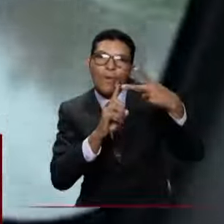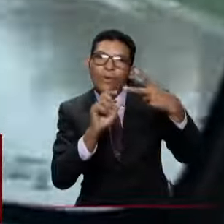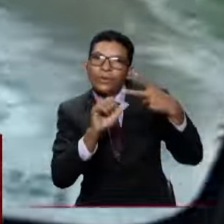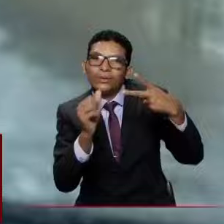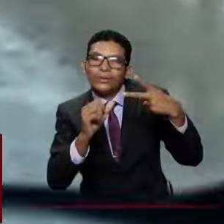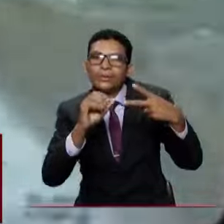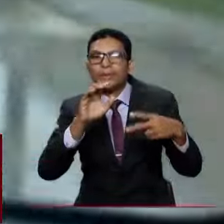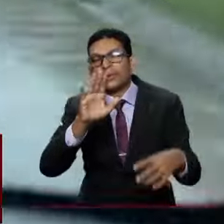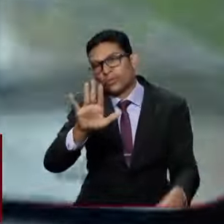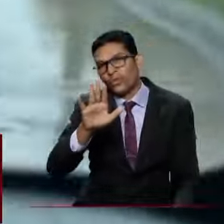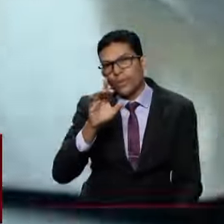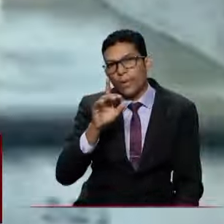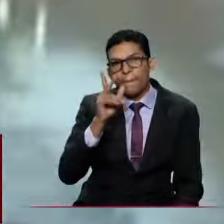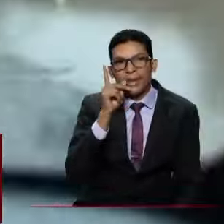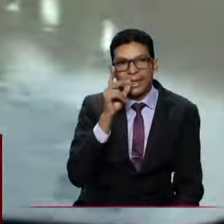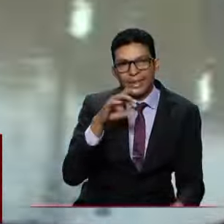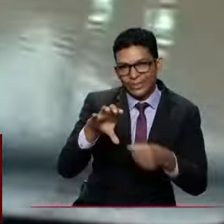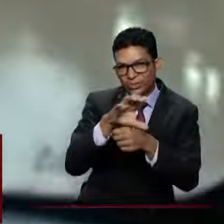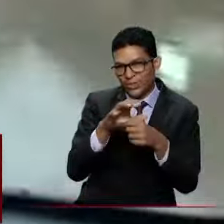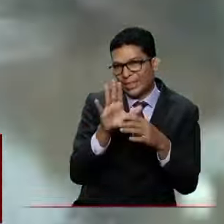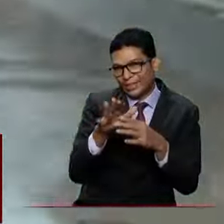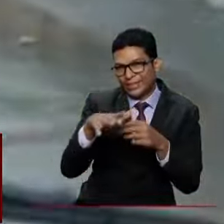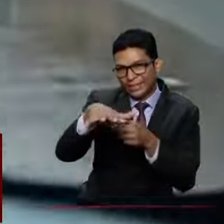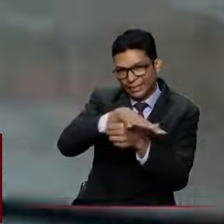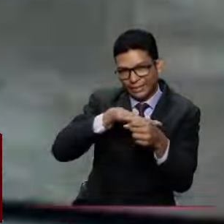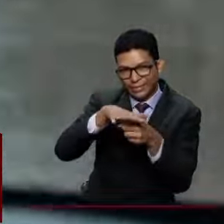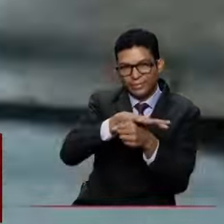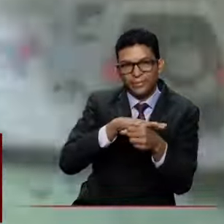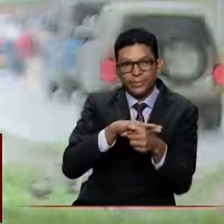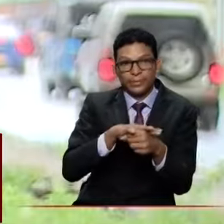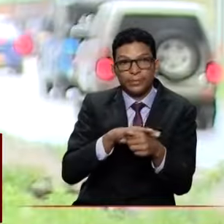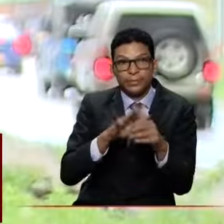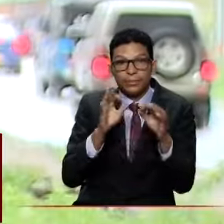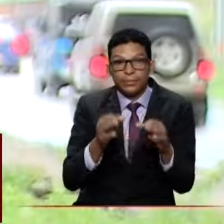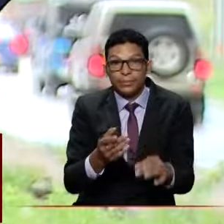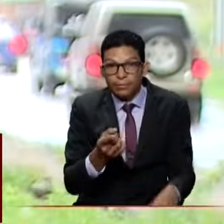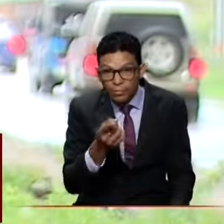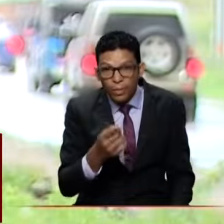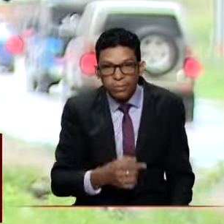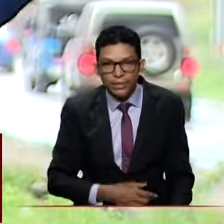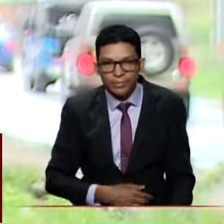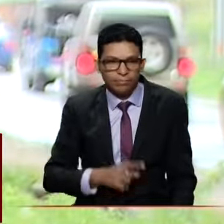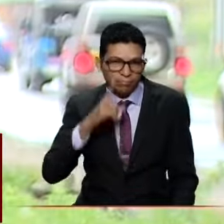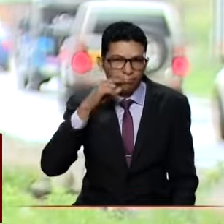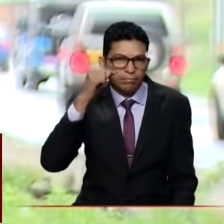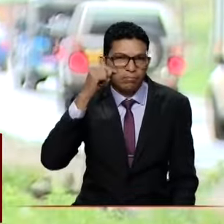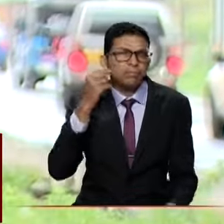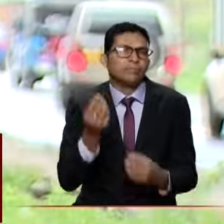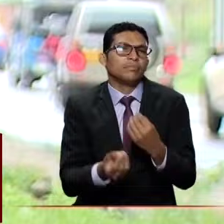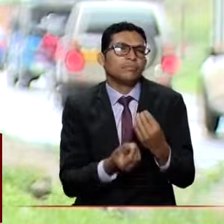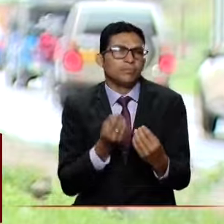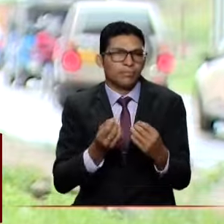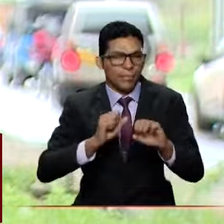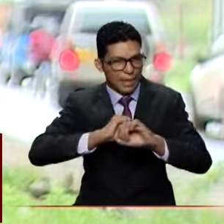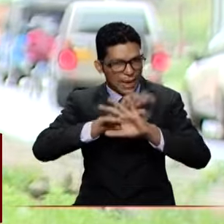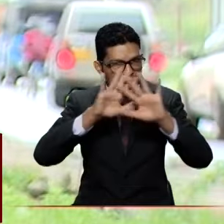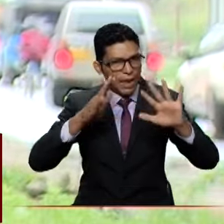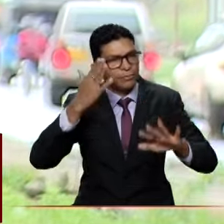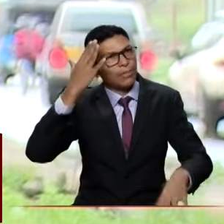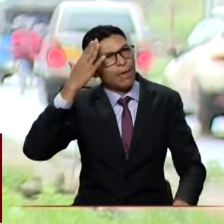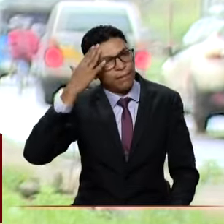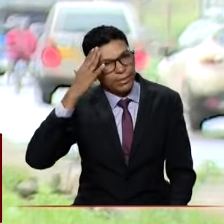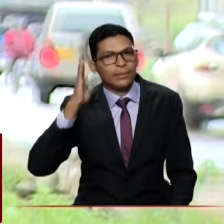urbanización Ciudad Pereira. Ahora, de manera muy detallada también para aquellos que vienen desde el municipio de Candelaria, para que les quede claro y ustedes